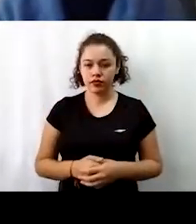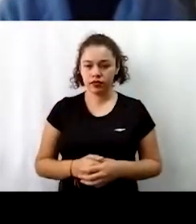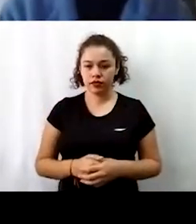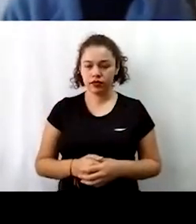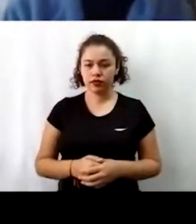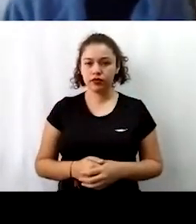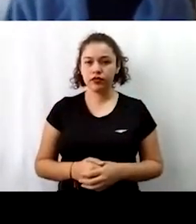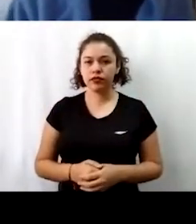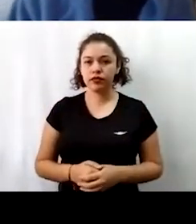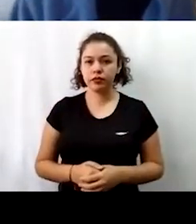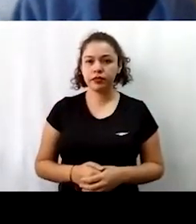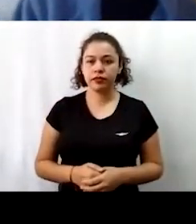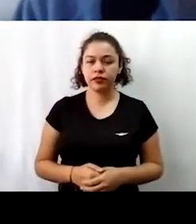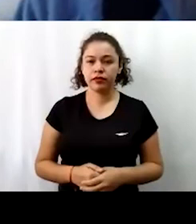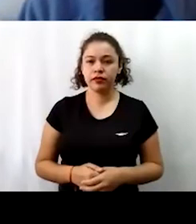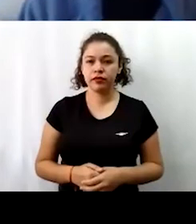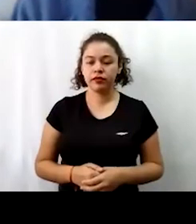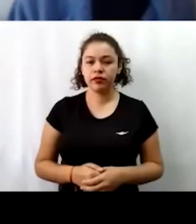Entonces, por favor, para que vayan